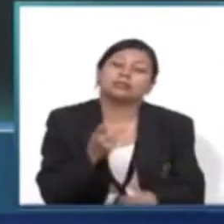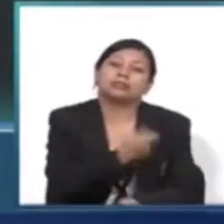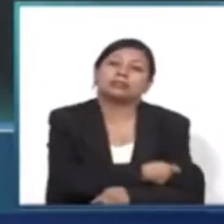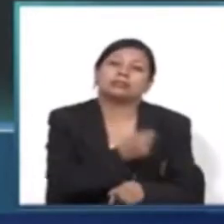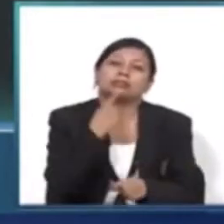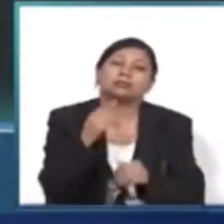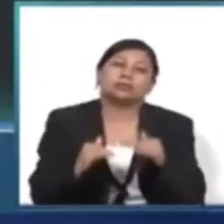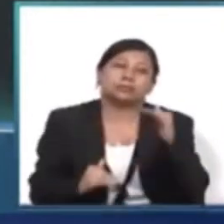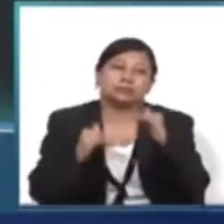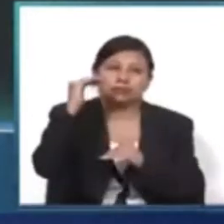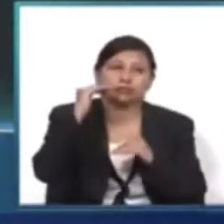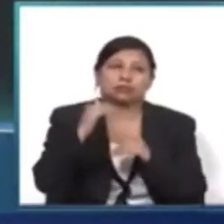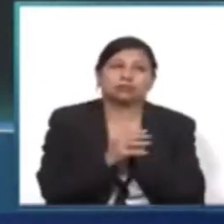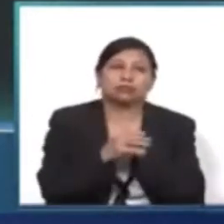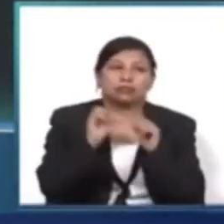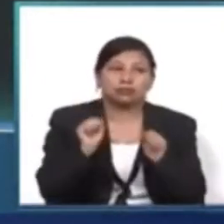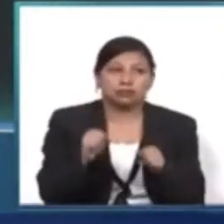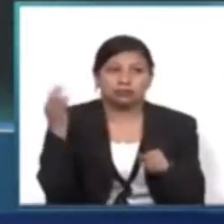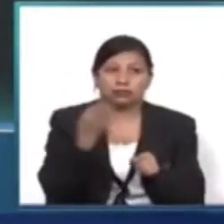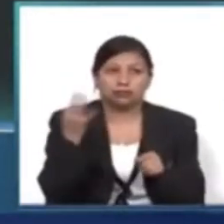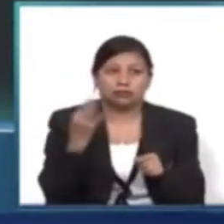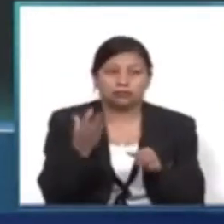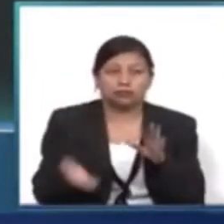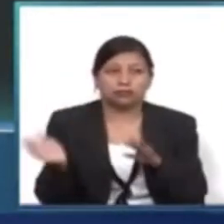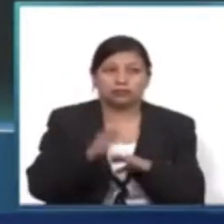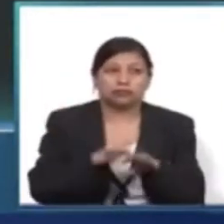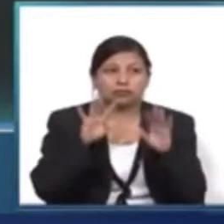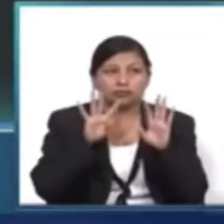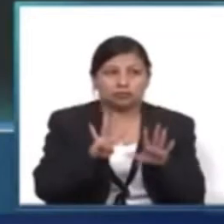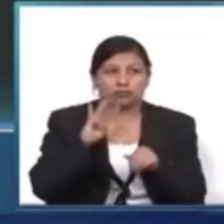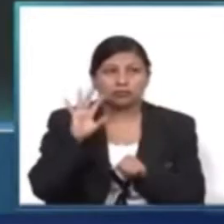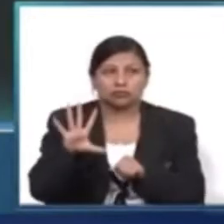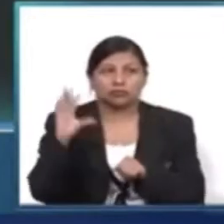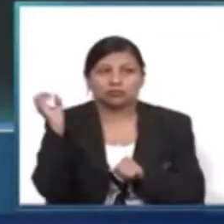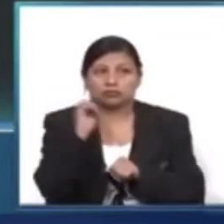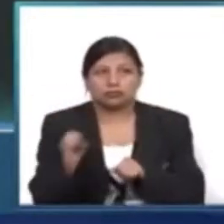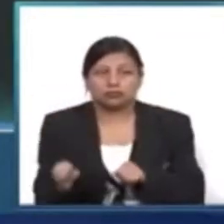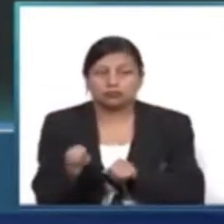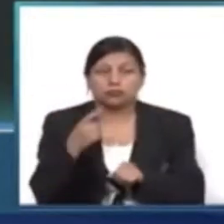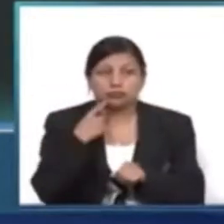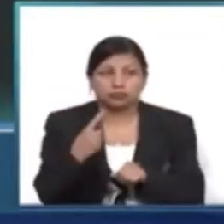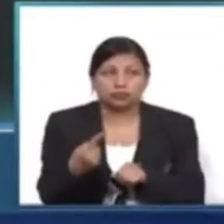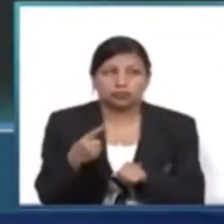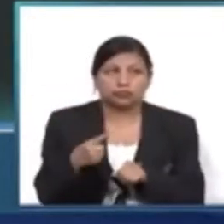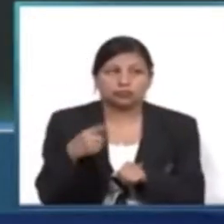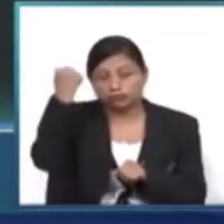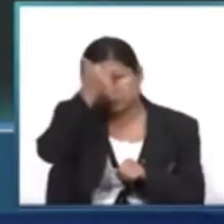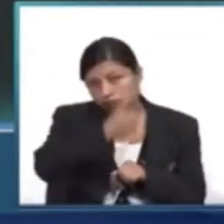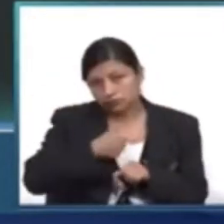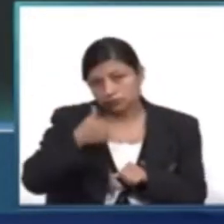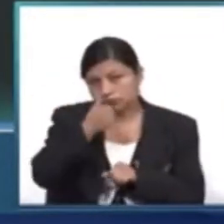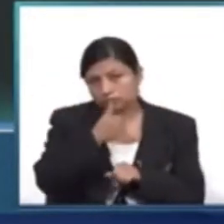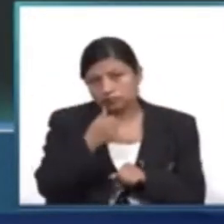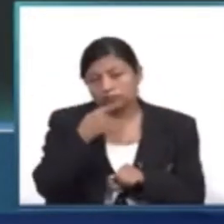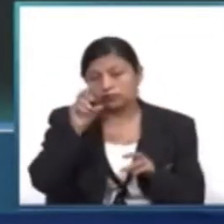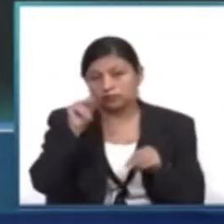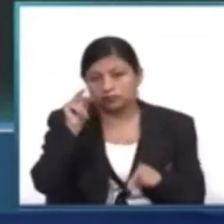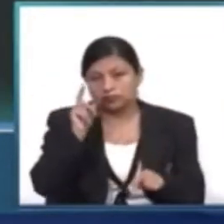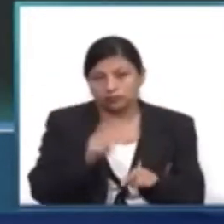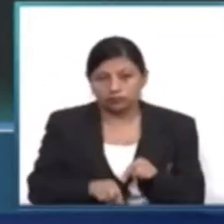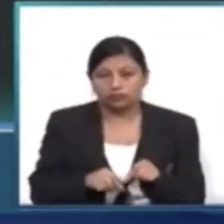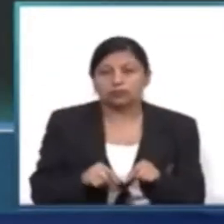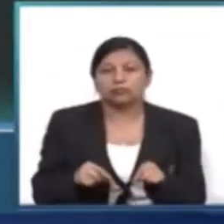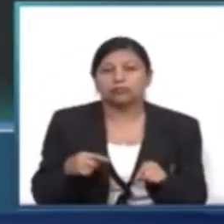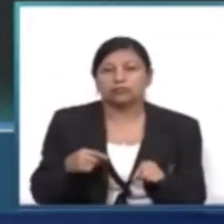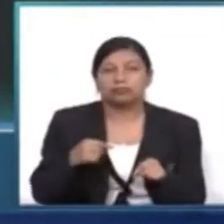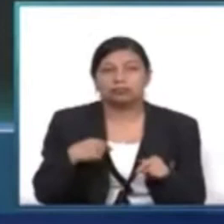una plataforma de adenovirus, lo que fue tan eficaz, más del 95% para prevenir el ébola en África. Y esa plataforma